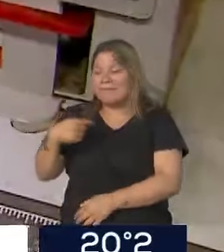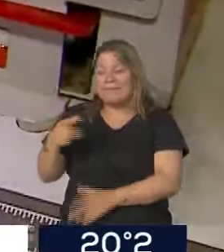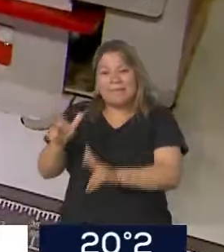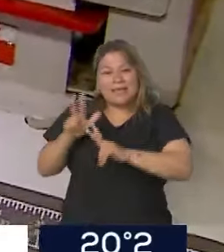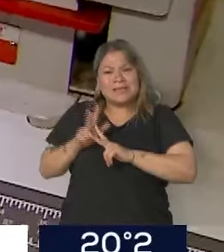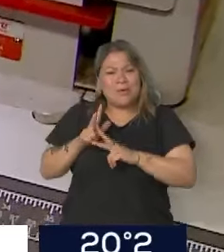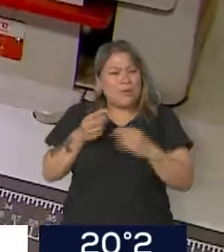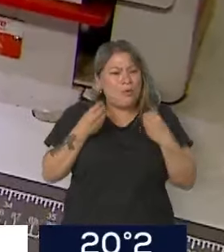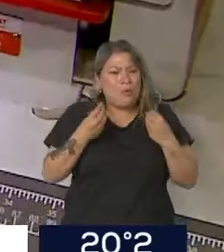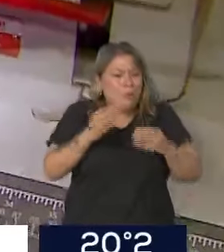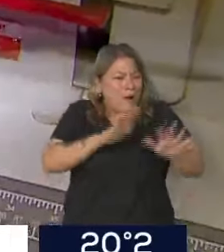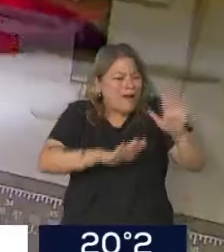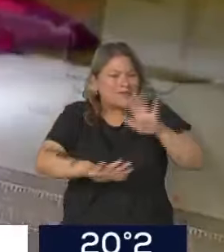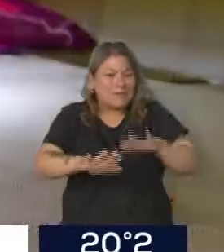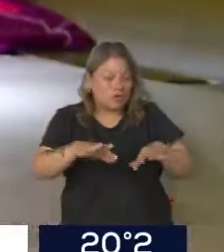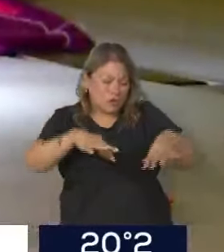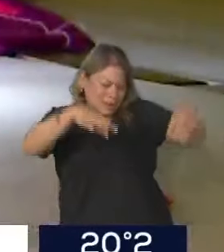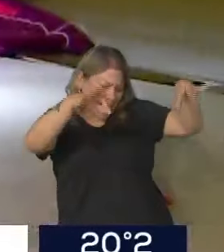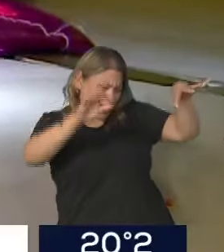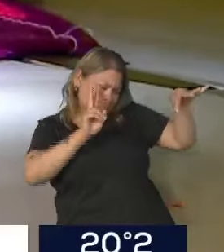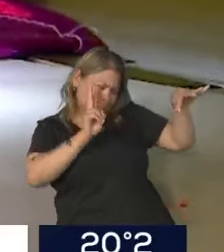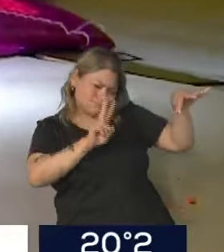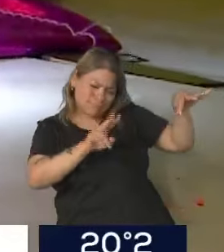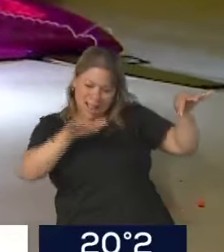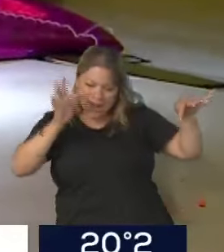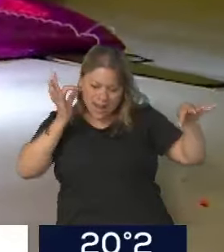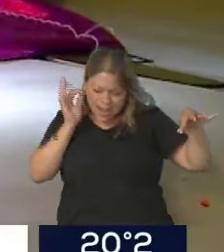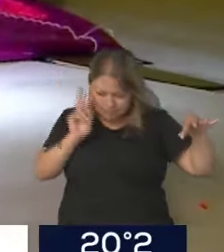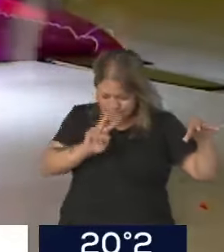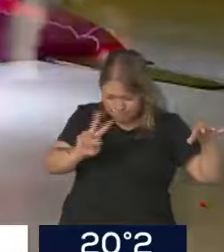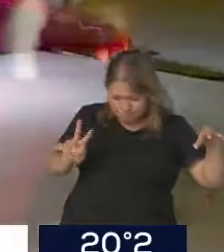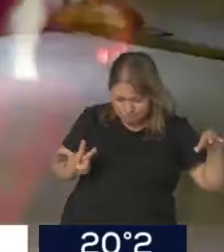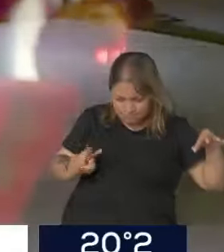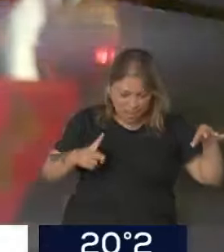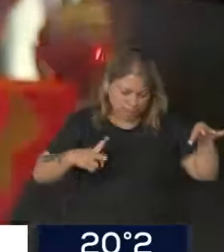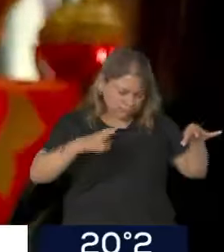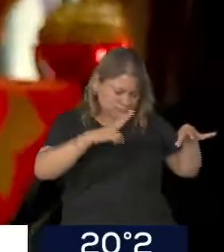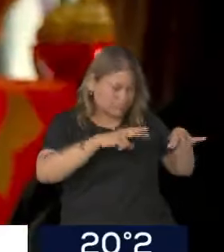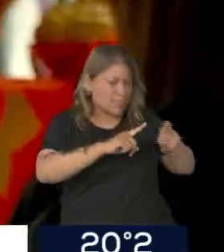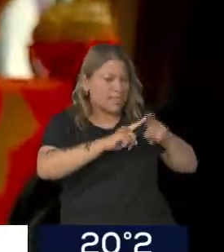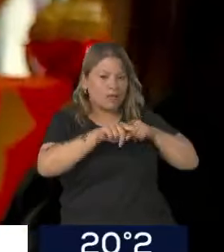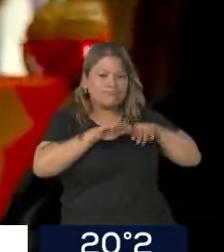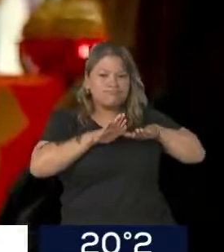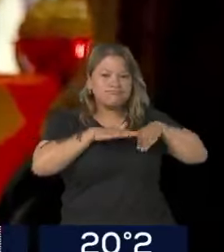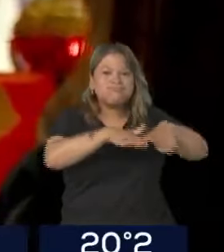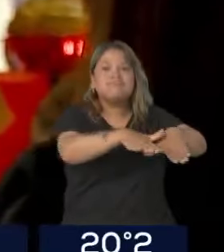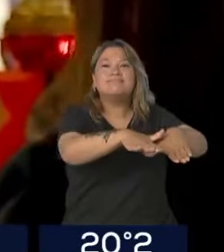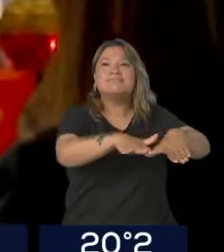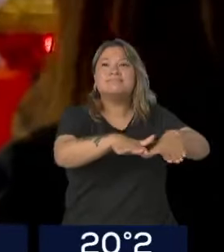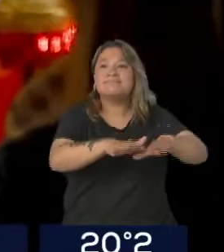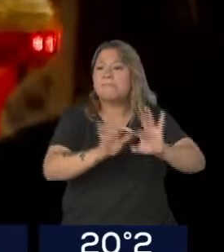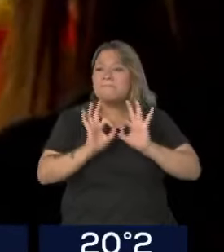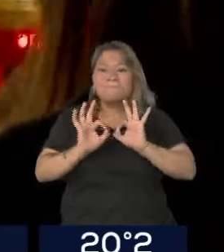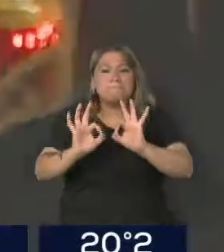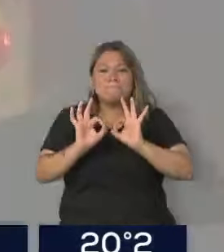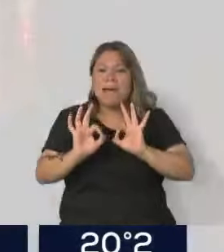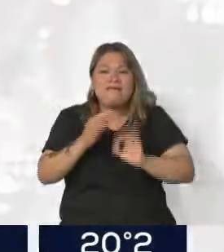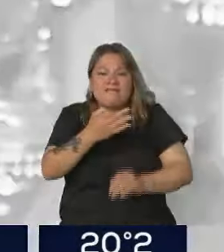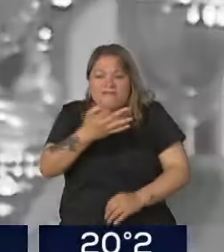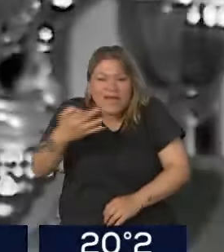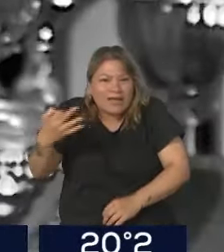yo agarro la tela, la miro a la nena y empiezo chic, chic, chic, chic, chic, a la máquina. Y me dice, no, y le queda